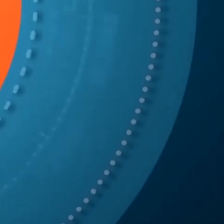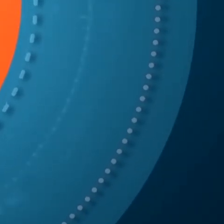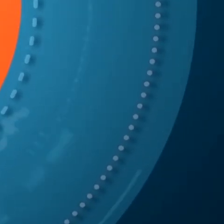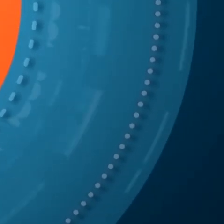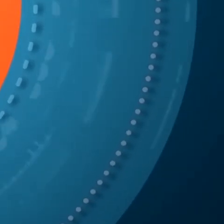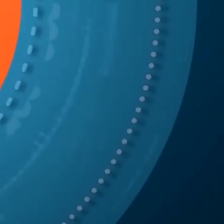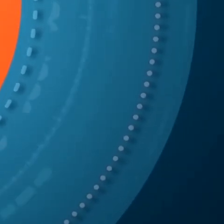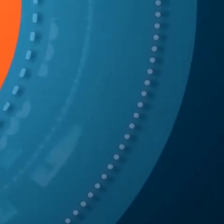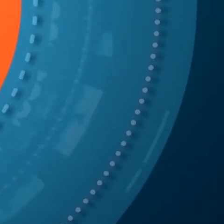¡Gracias!